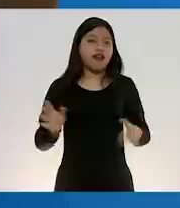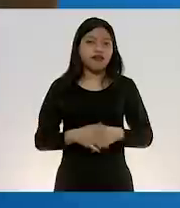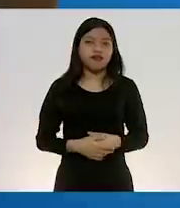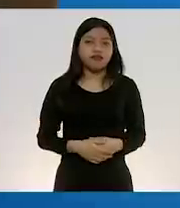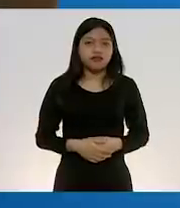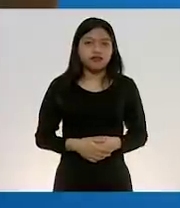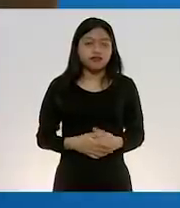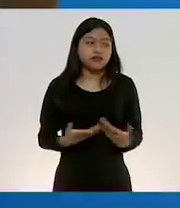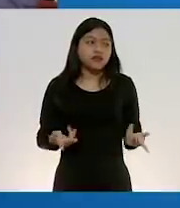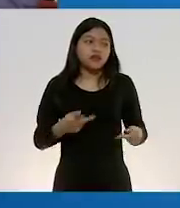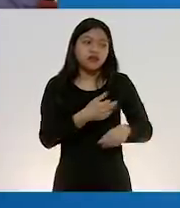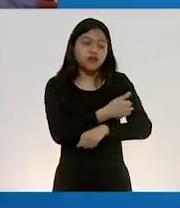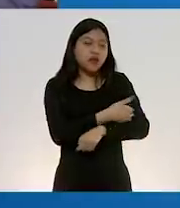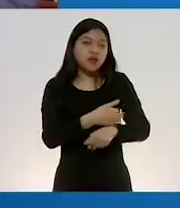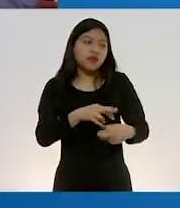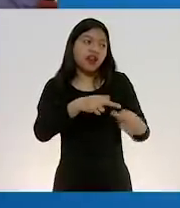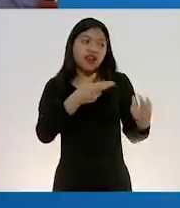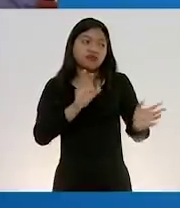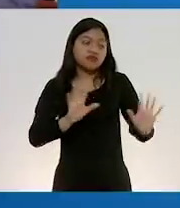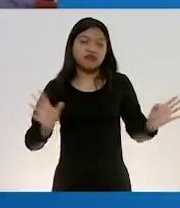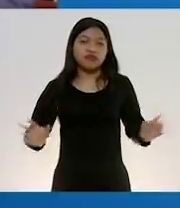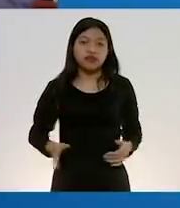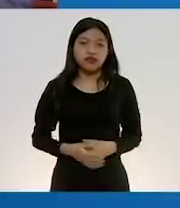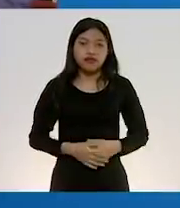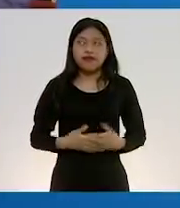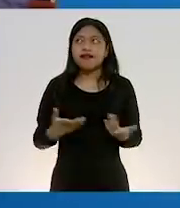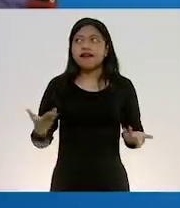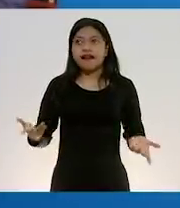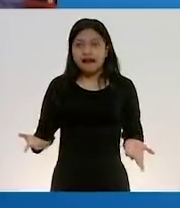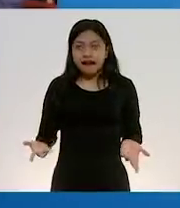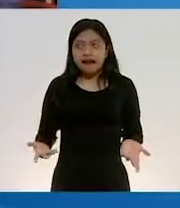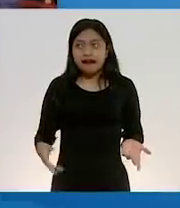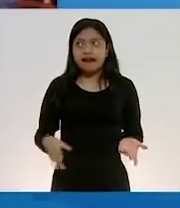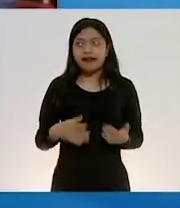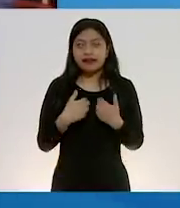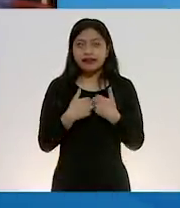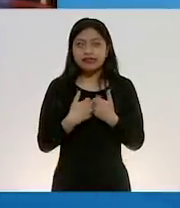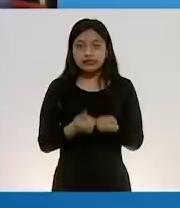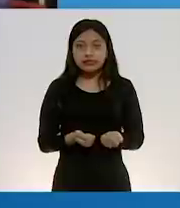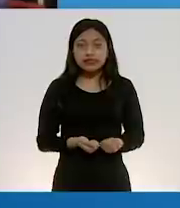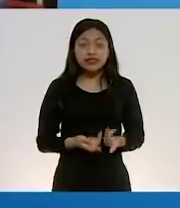tienen alguna relación. Entonces aquí nos encontramos con que la